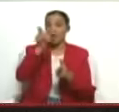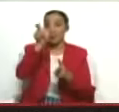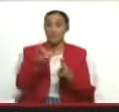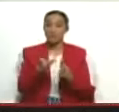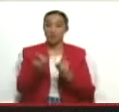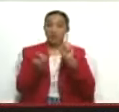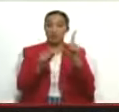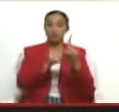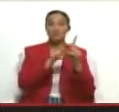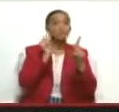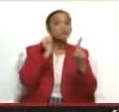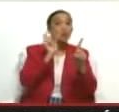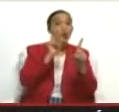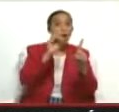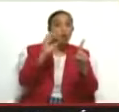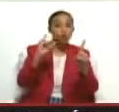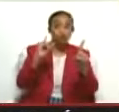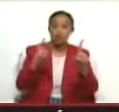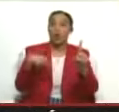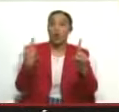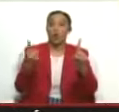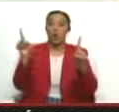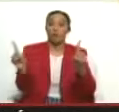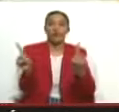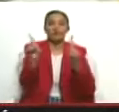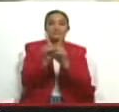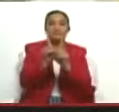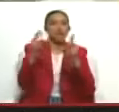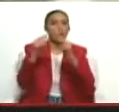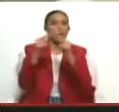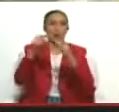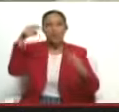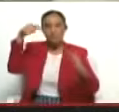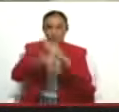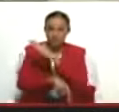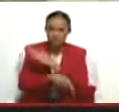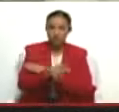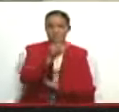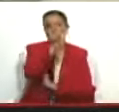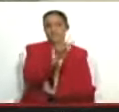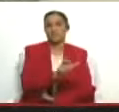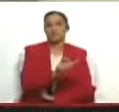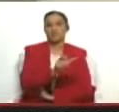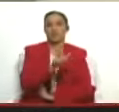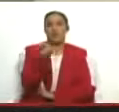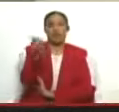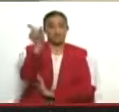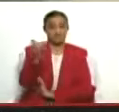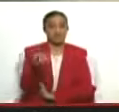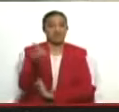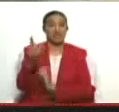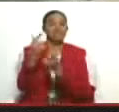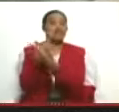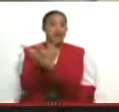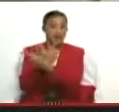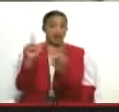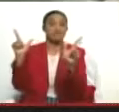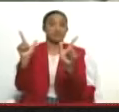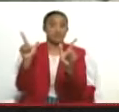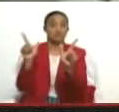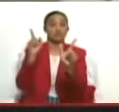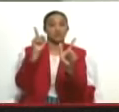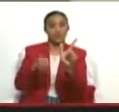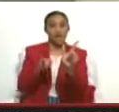los cuales tienen medidas cautelares están en Libertad bajo régimen de